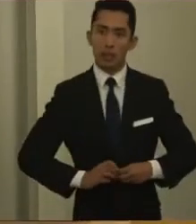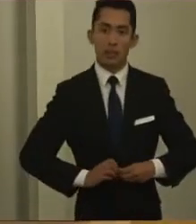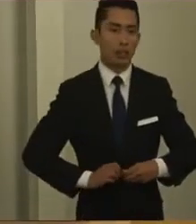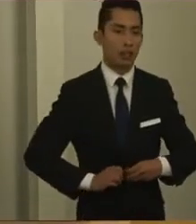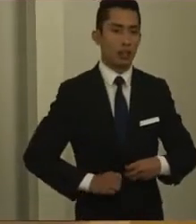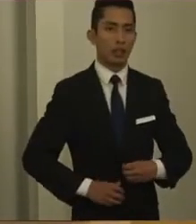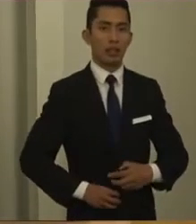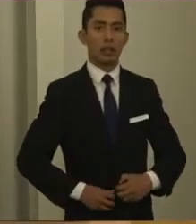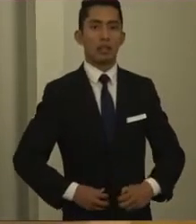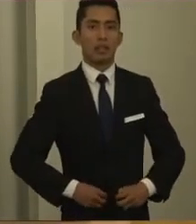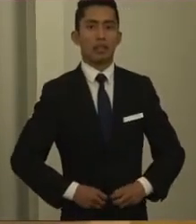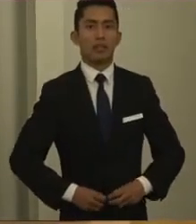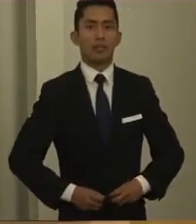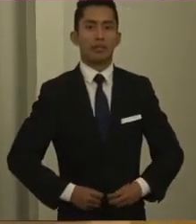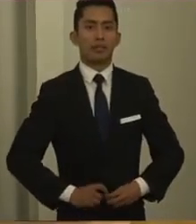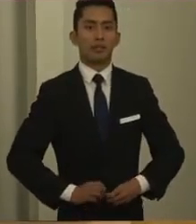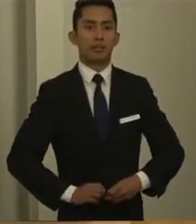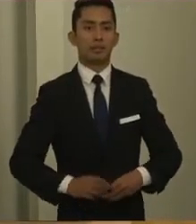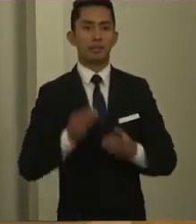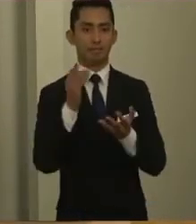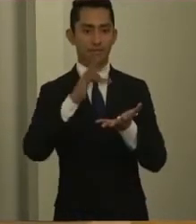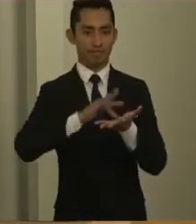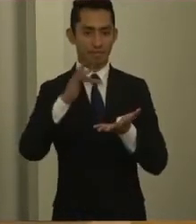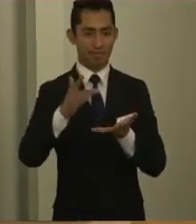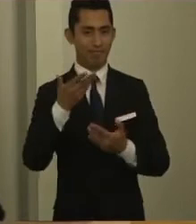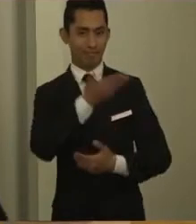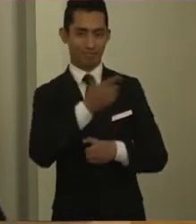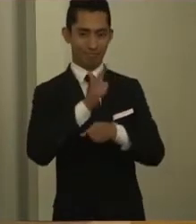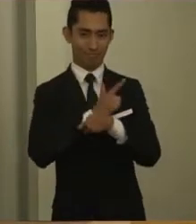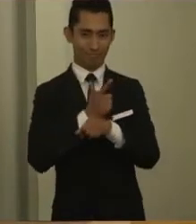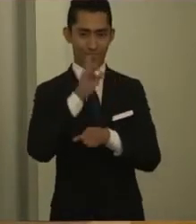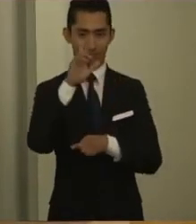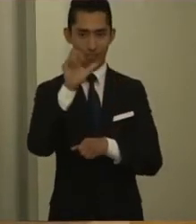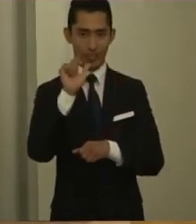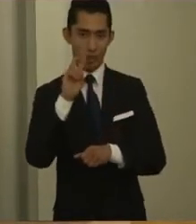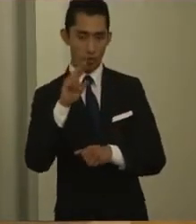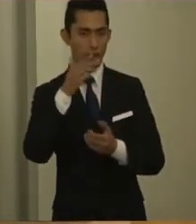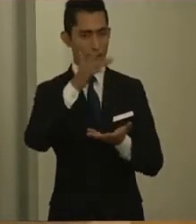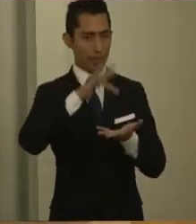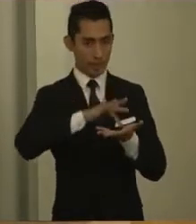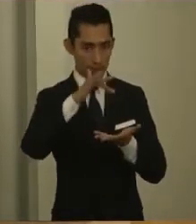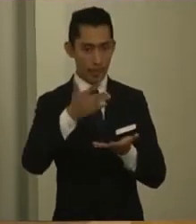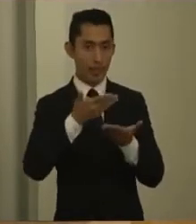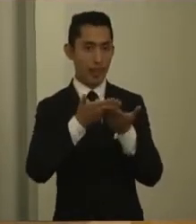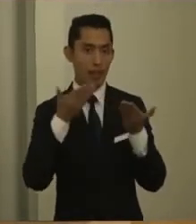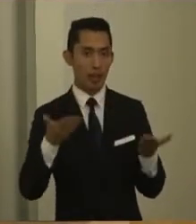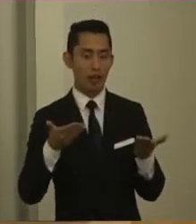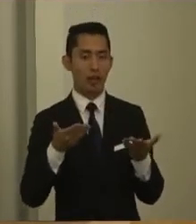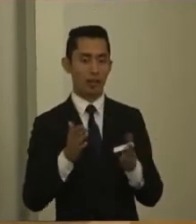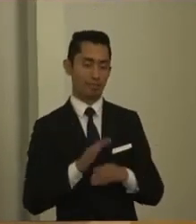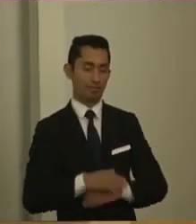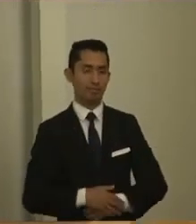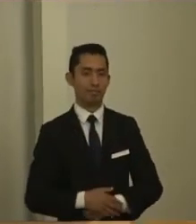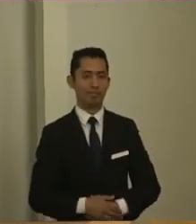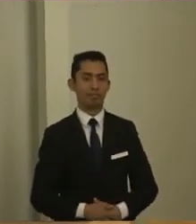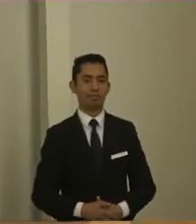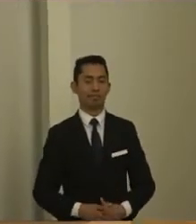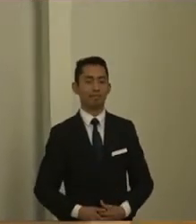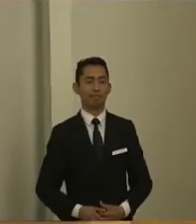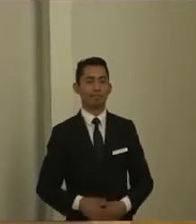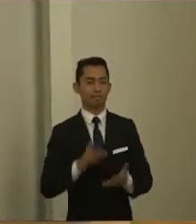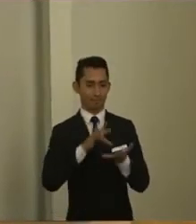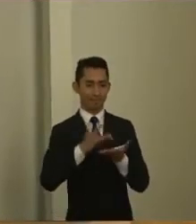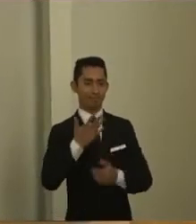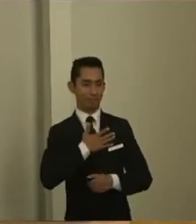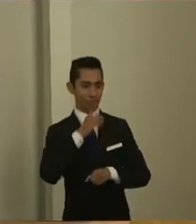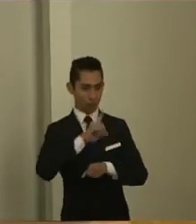muchas gracias le pido al historiador raúl gonzález que intervenga y declaré inaugurador excremento muchas gracias muy